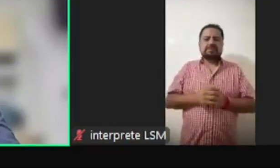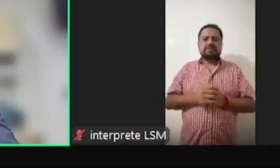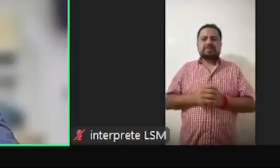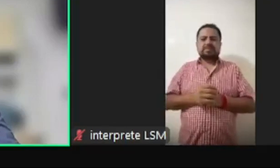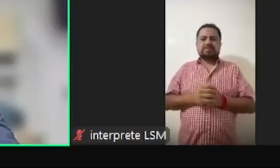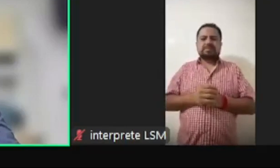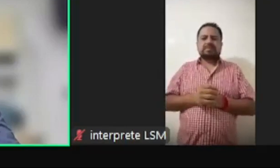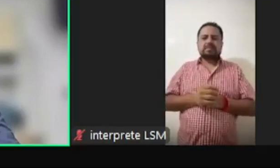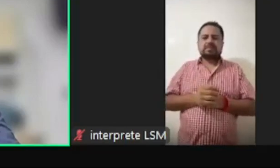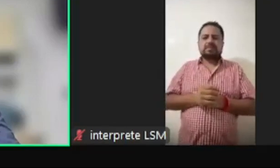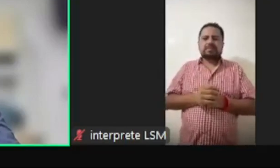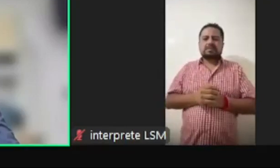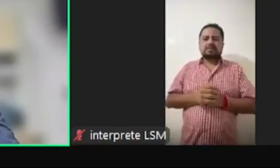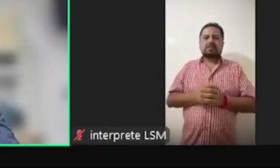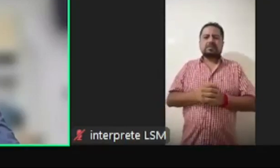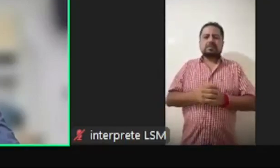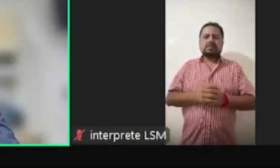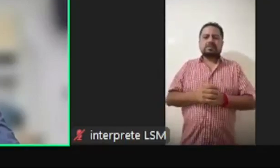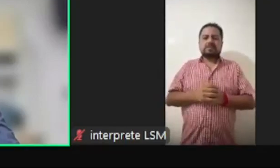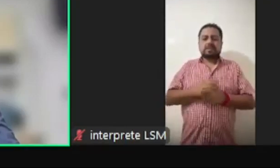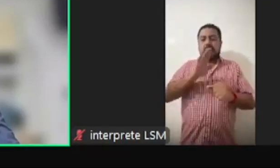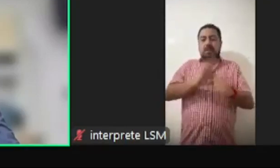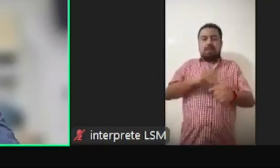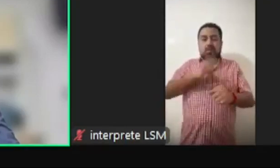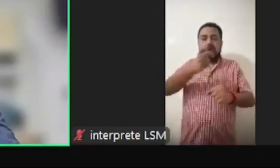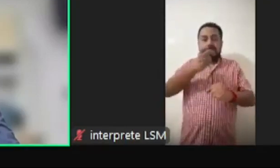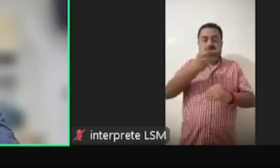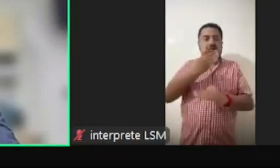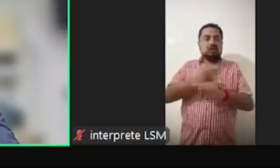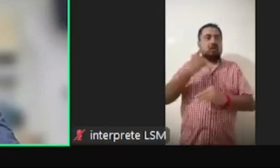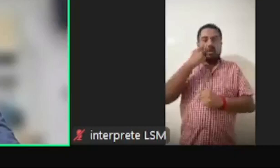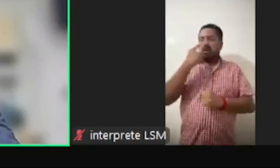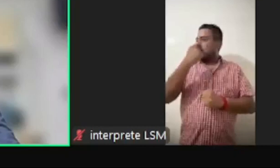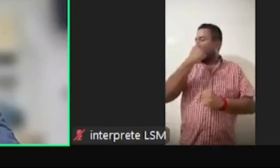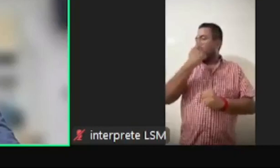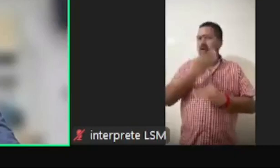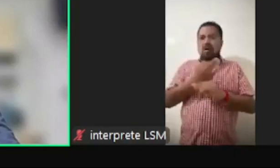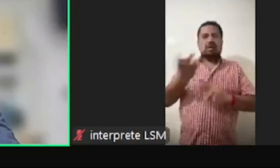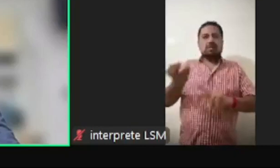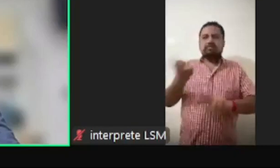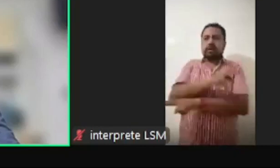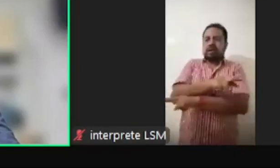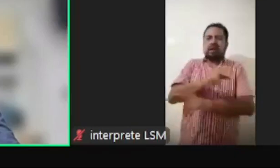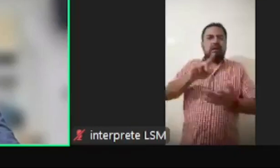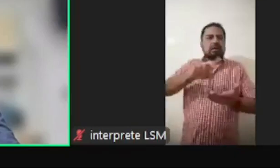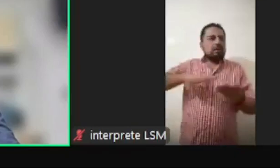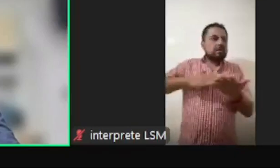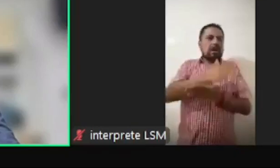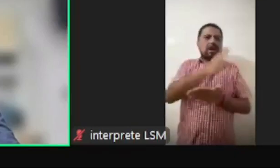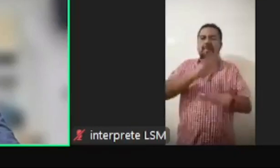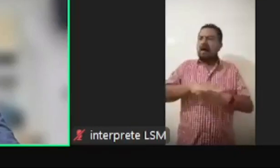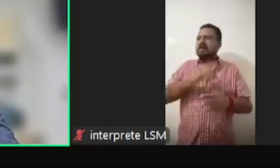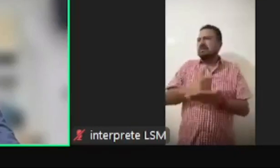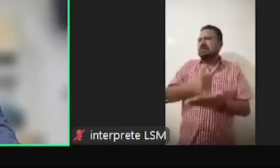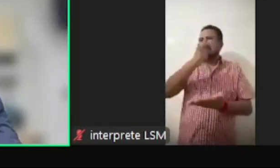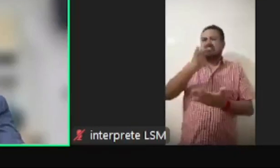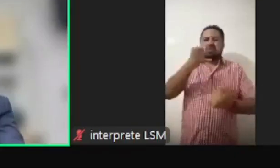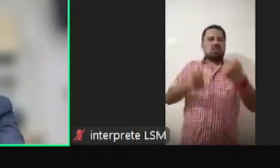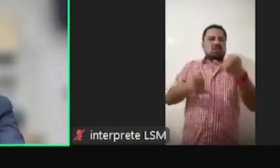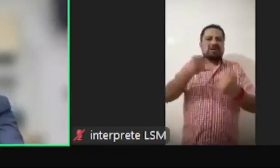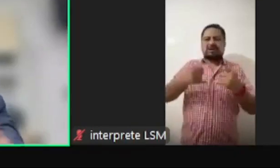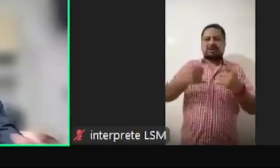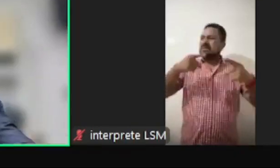SCM-JS-1741 diagonal 2021. Por lo que con base en las consideraciones hasta aquí vertidas y ante lo inoperante de los agravios hechos valer por los enjuiciantes,